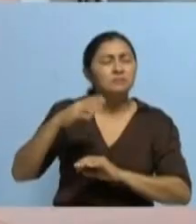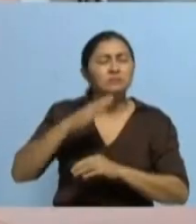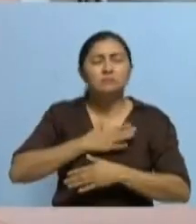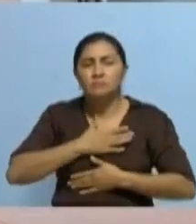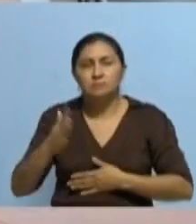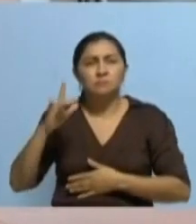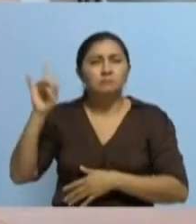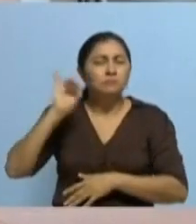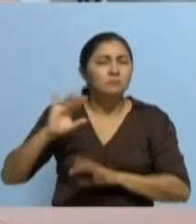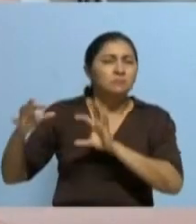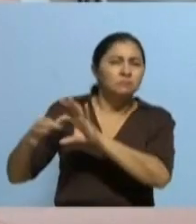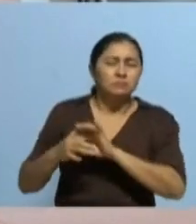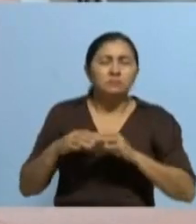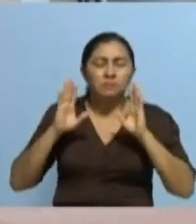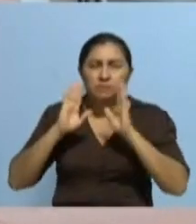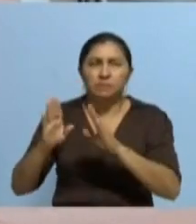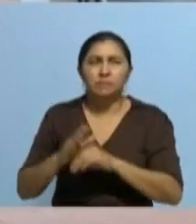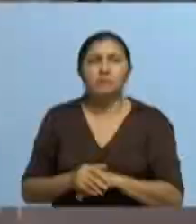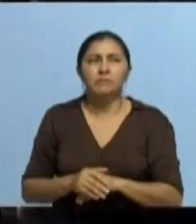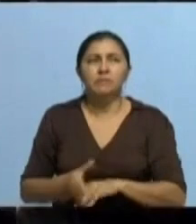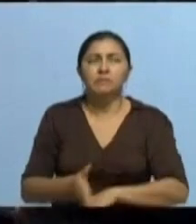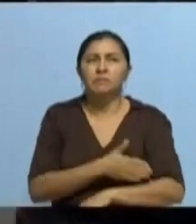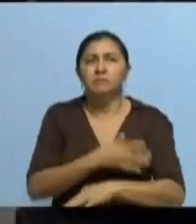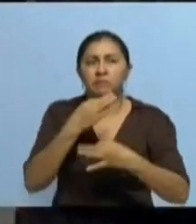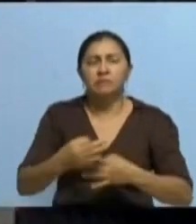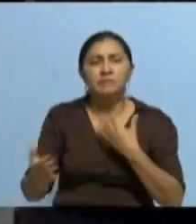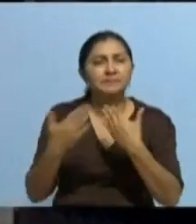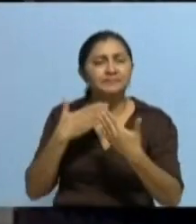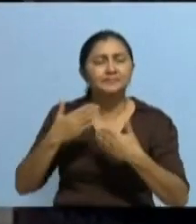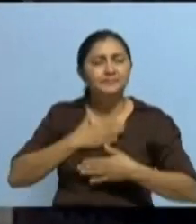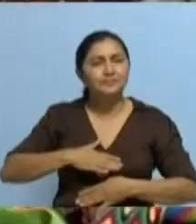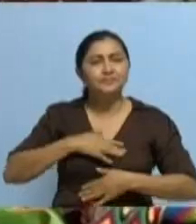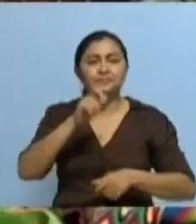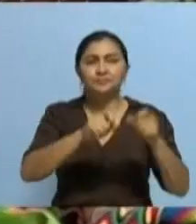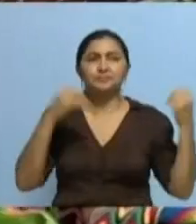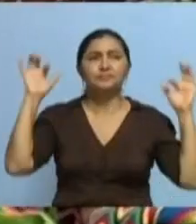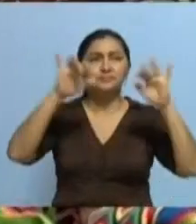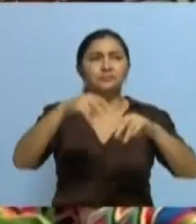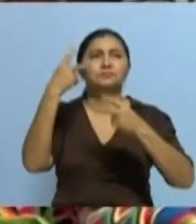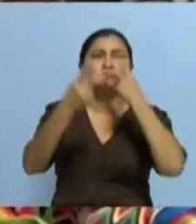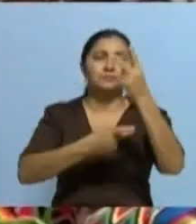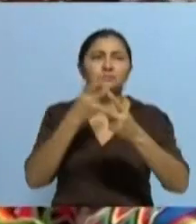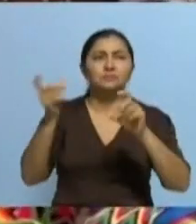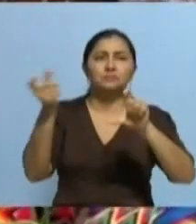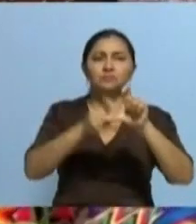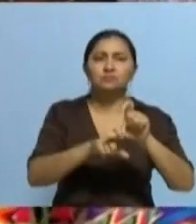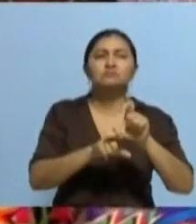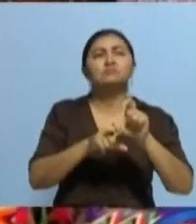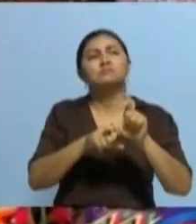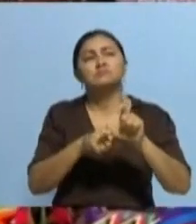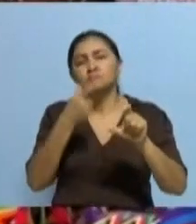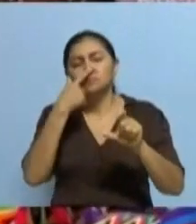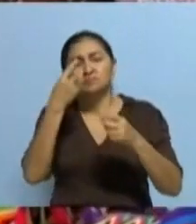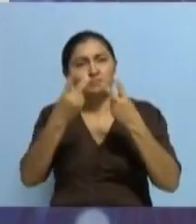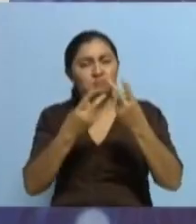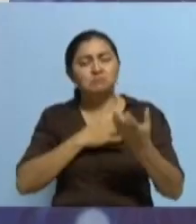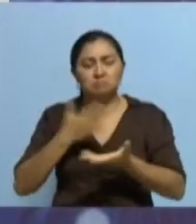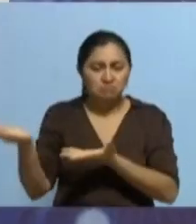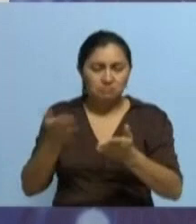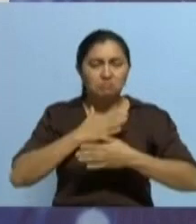escuchar. De esta forma, se busca llevar seguridad y confianza a los visitantes que quieren visitar los sitios turísticos de La